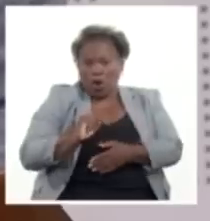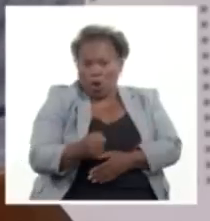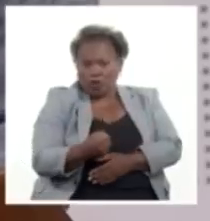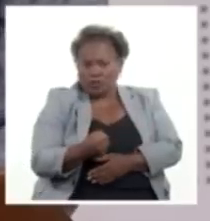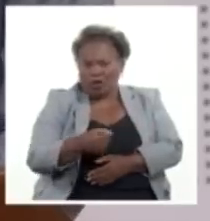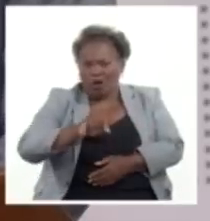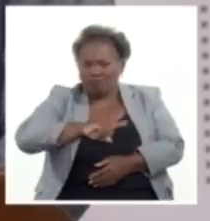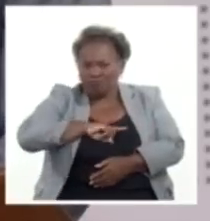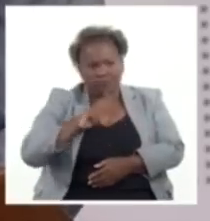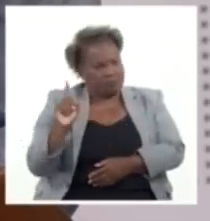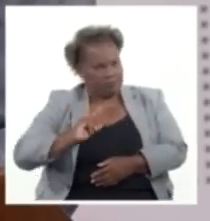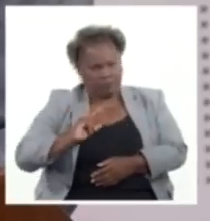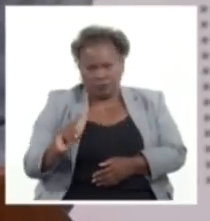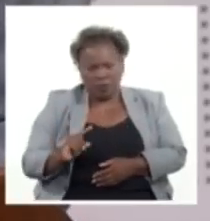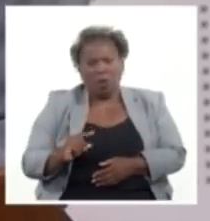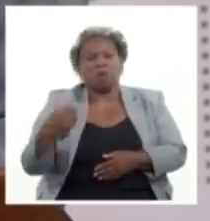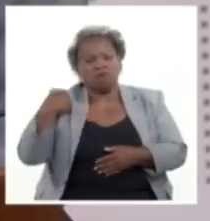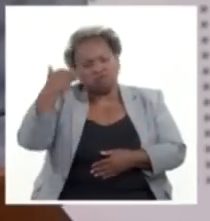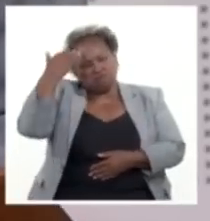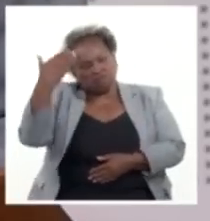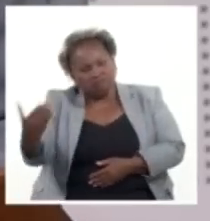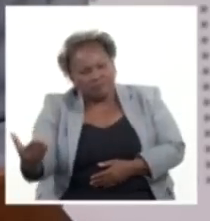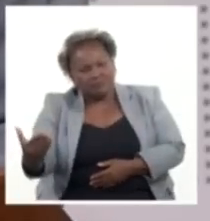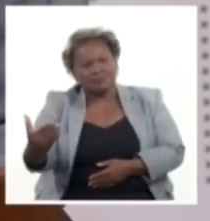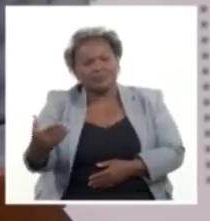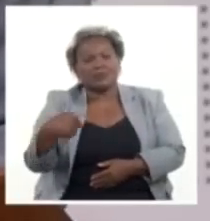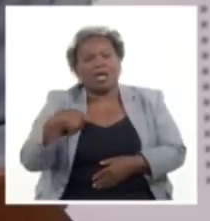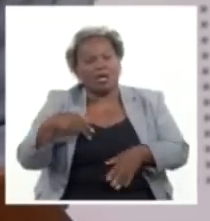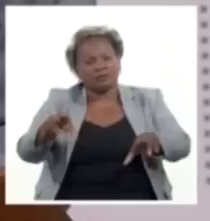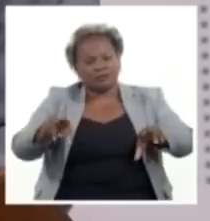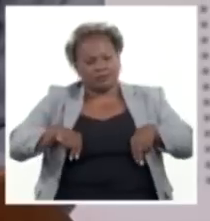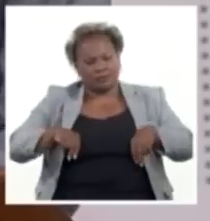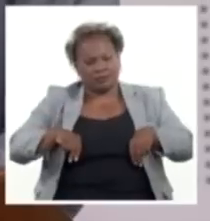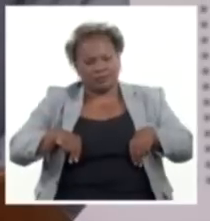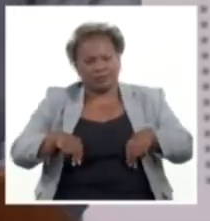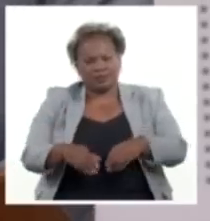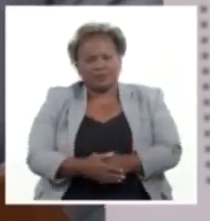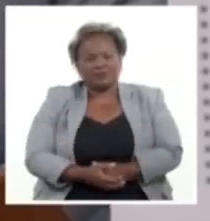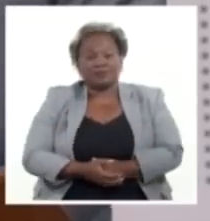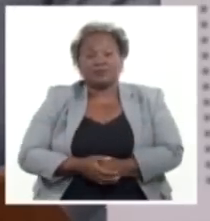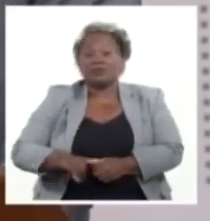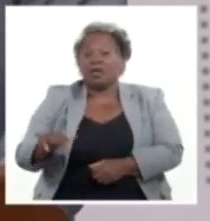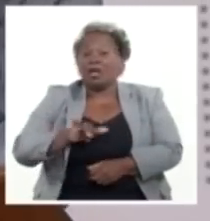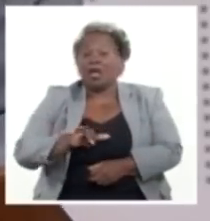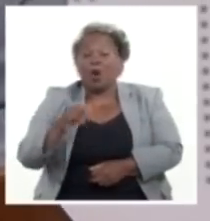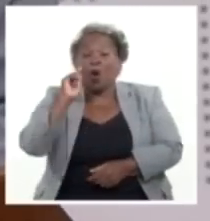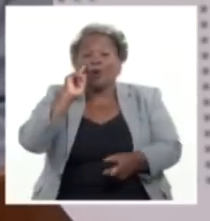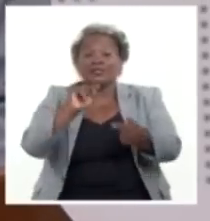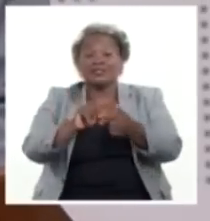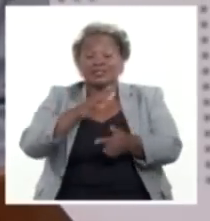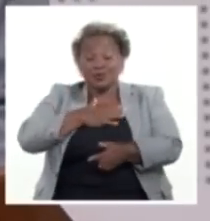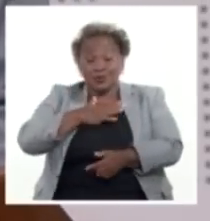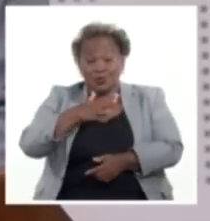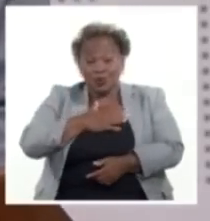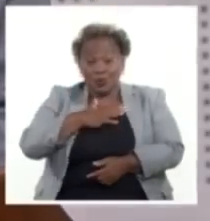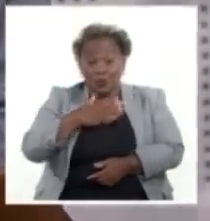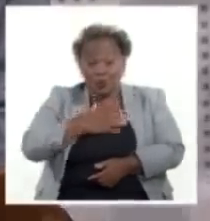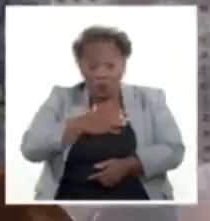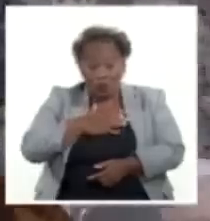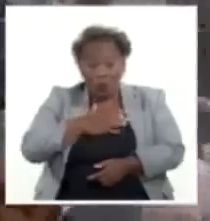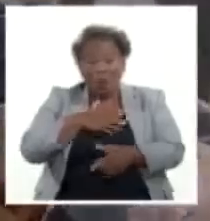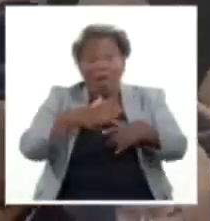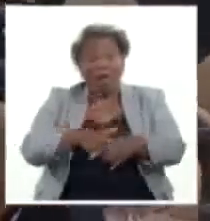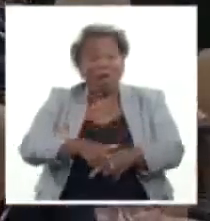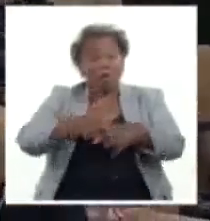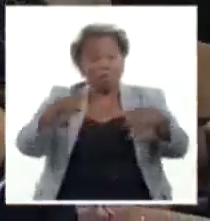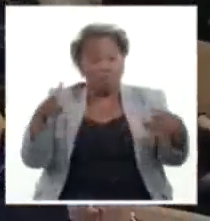condicionamientos, por lo que también la agradecimos y aceptamos. Nuestro objetivo sigue siendo promover los lazos más amplios